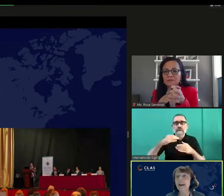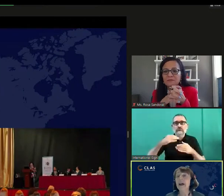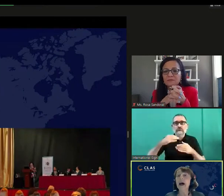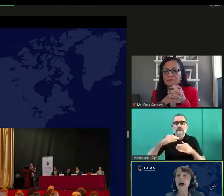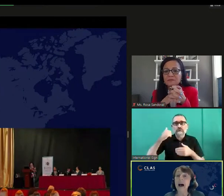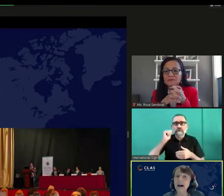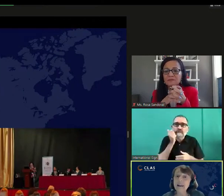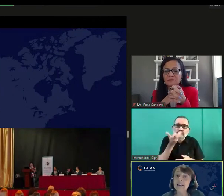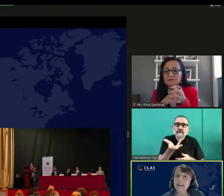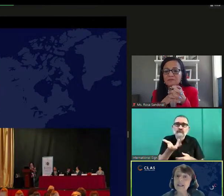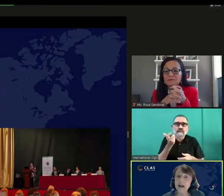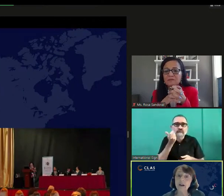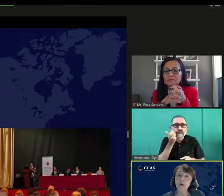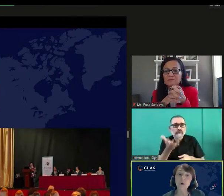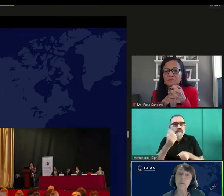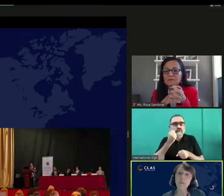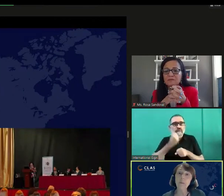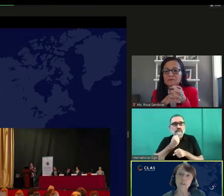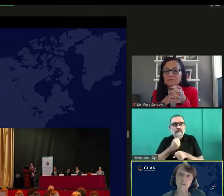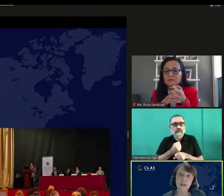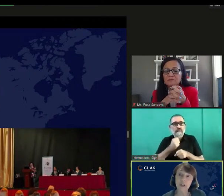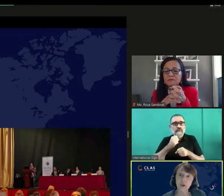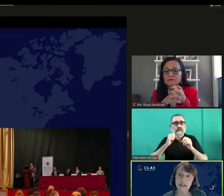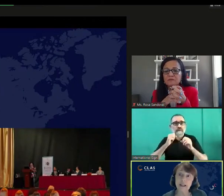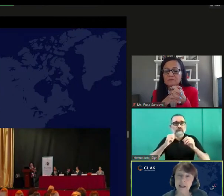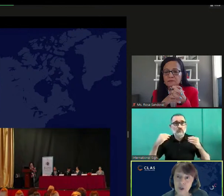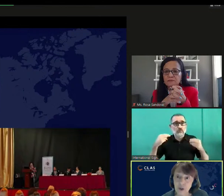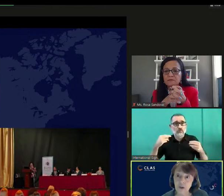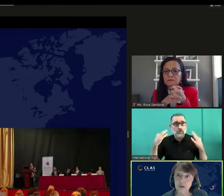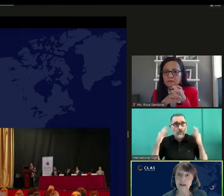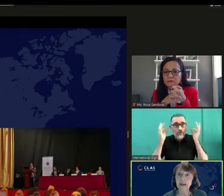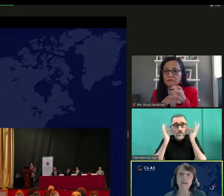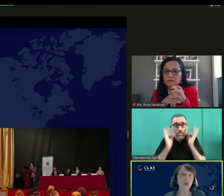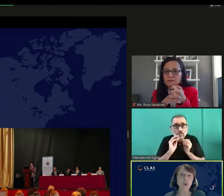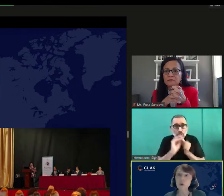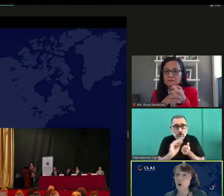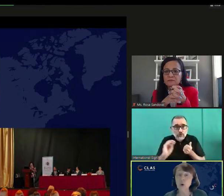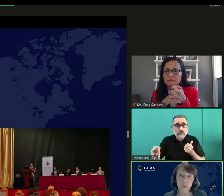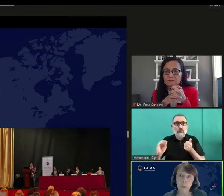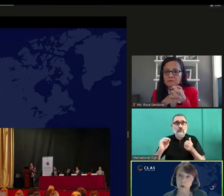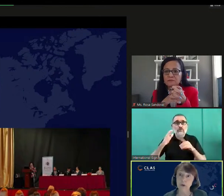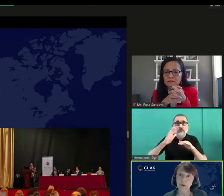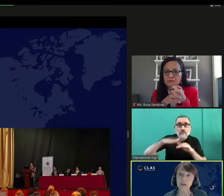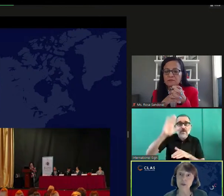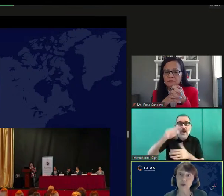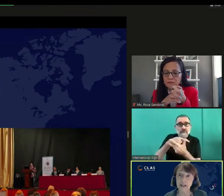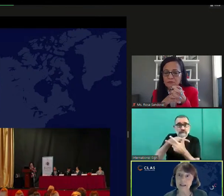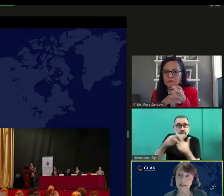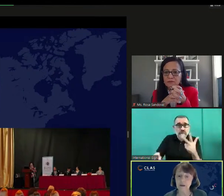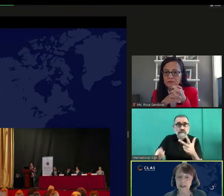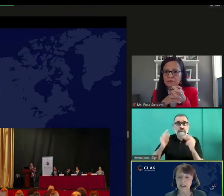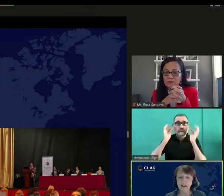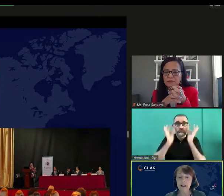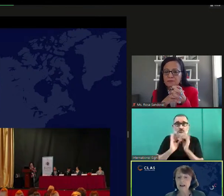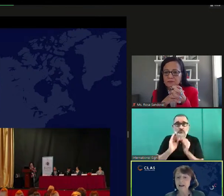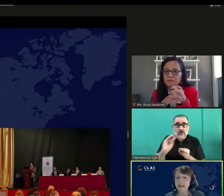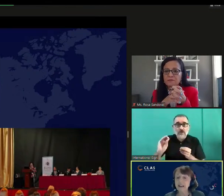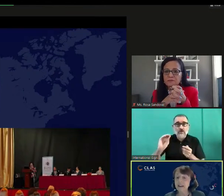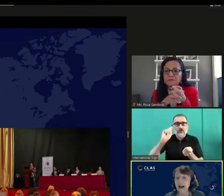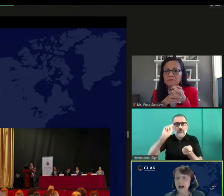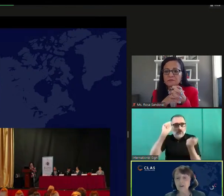civil a ser una profesionalización de todos los grupos de sociedad civil